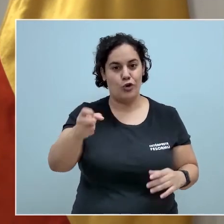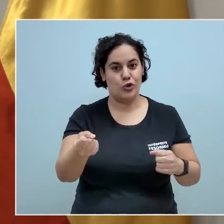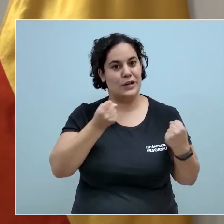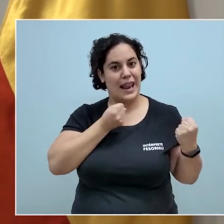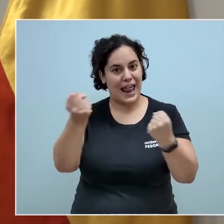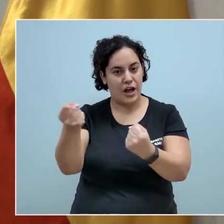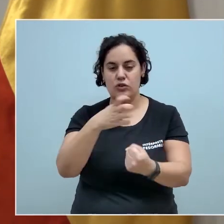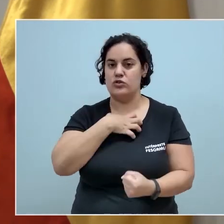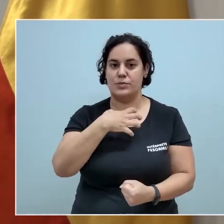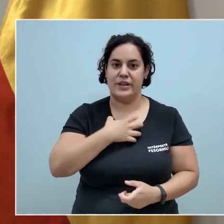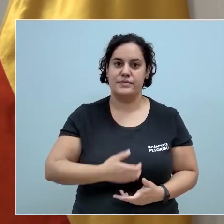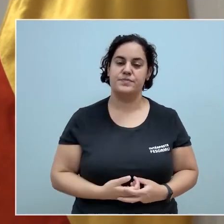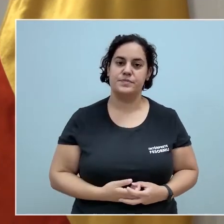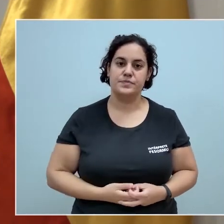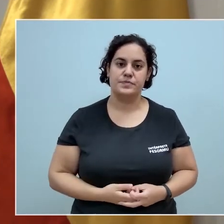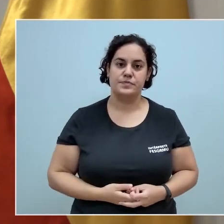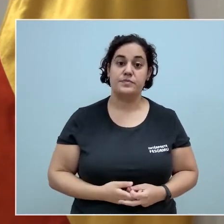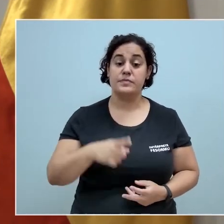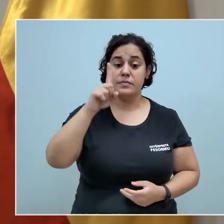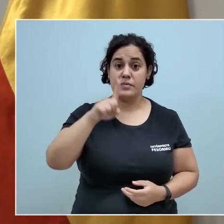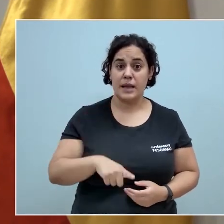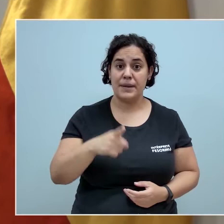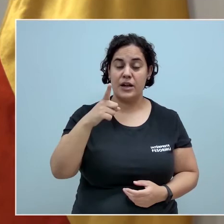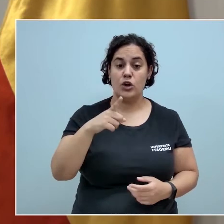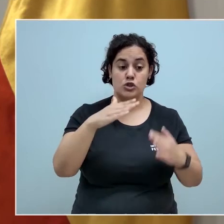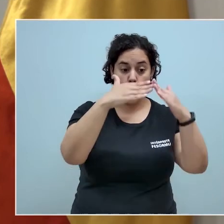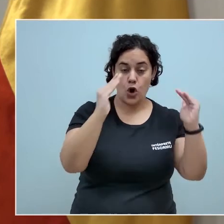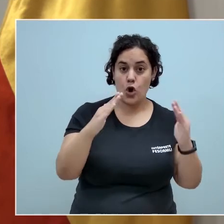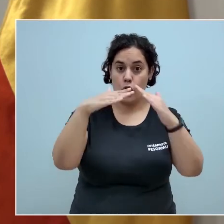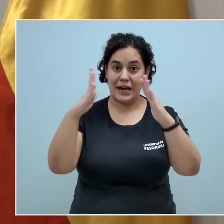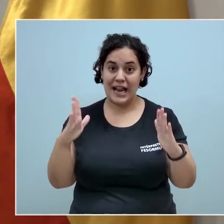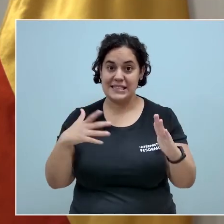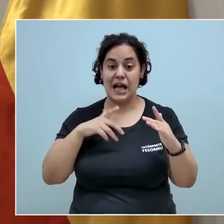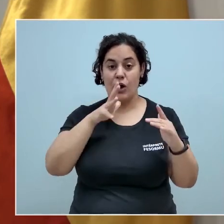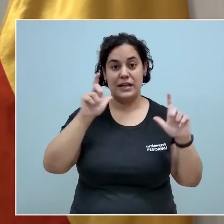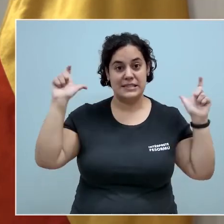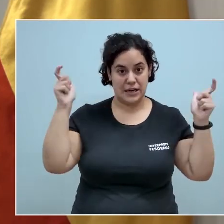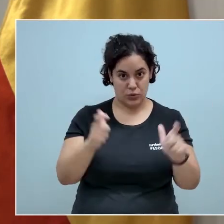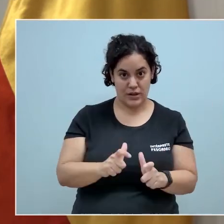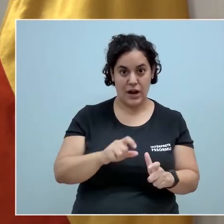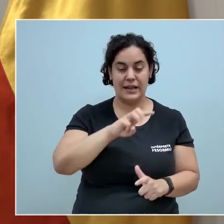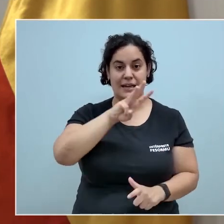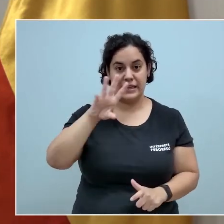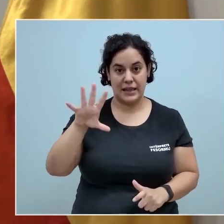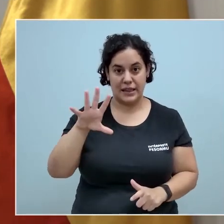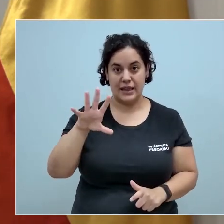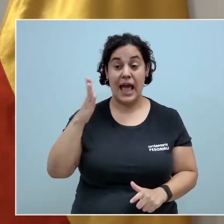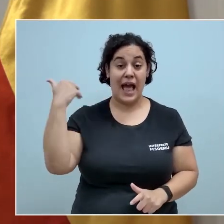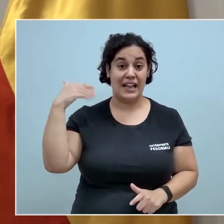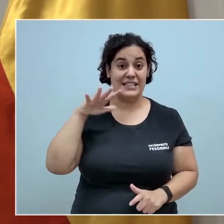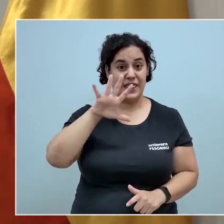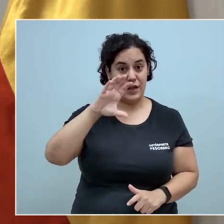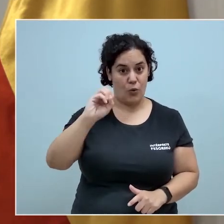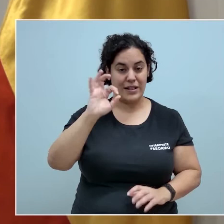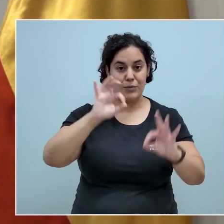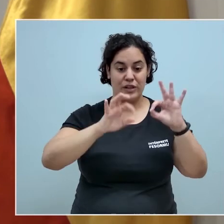los locales, en principio, al 50%. Saben ustedes que ahora mismo los tenemos al 75%, pues se estarían al 50%. Y